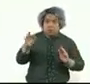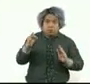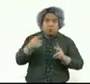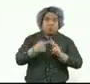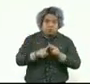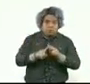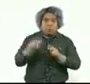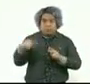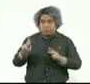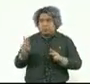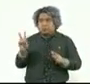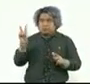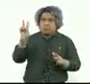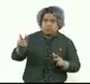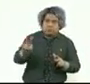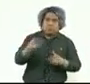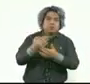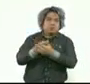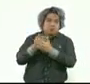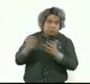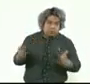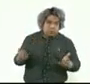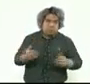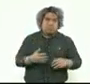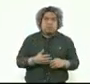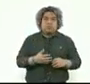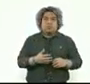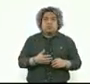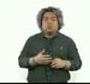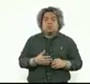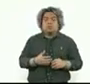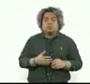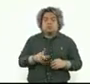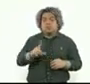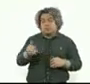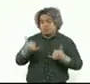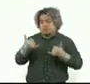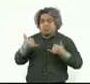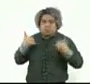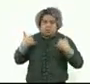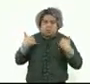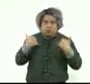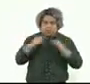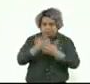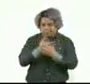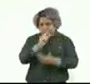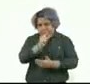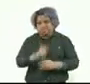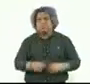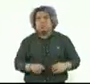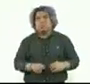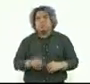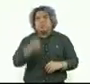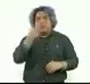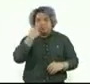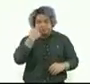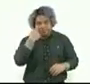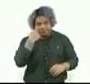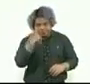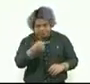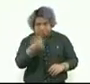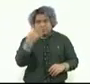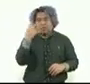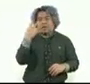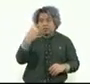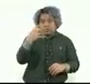el viernes informamos con todo detalle. Y sobre menores. Sí, claro. Sí, en las 4 sedes tendremos vacuna